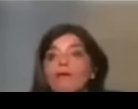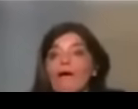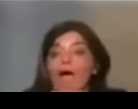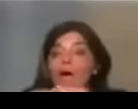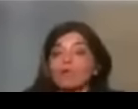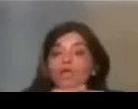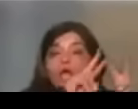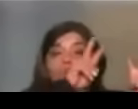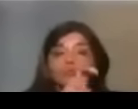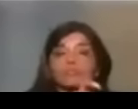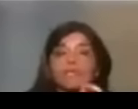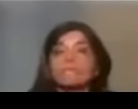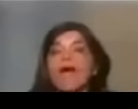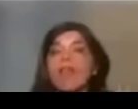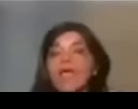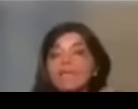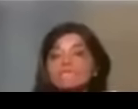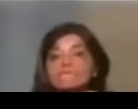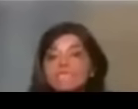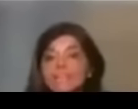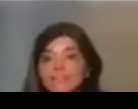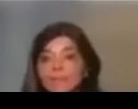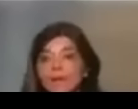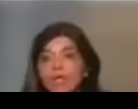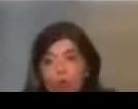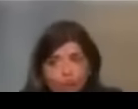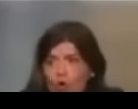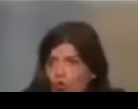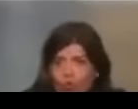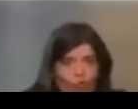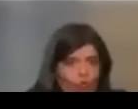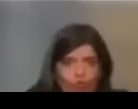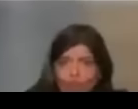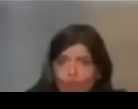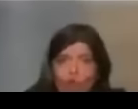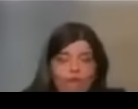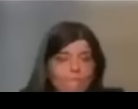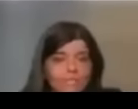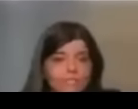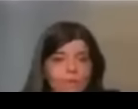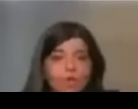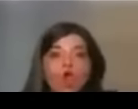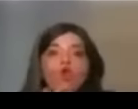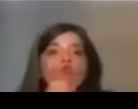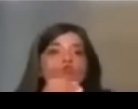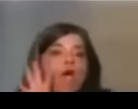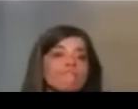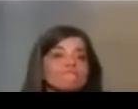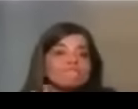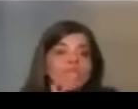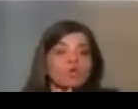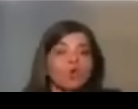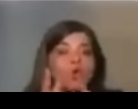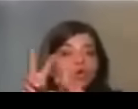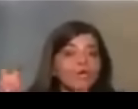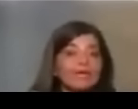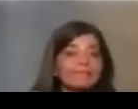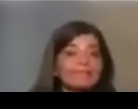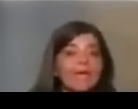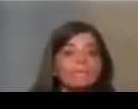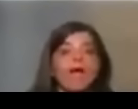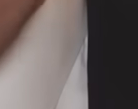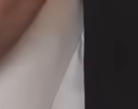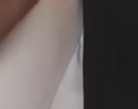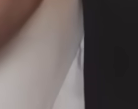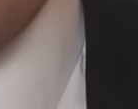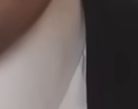relacionada con la ley 2000 y obviamente eso no va a ocurrir en mi caso porque no va a existir ningún patrocinio relacionado con una persona vinculada a la ley 20000